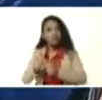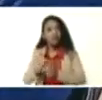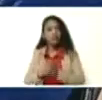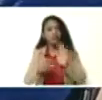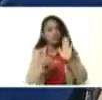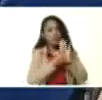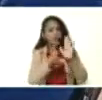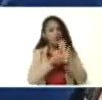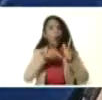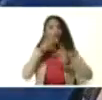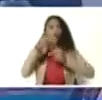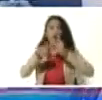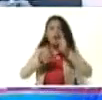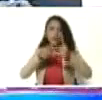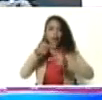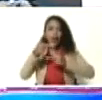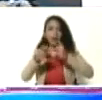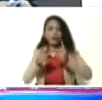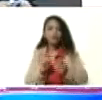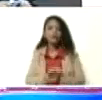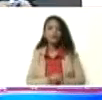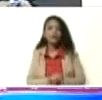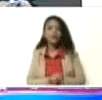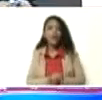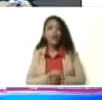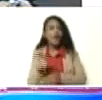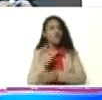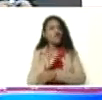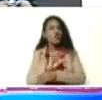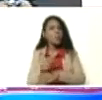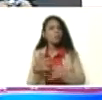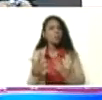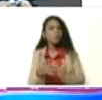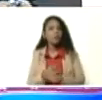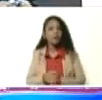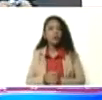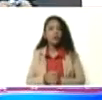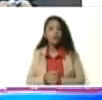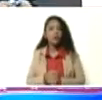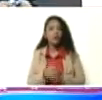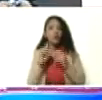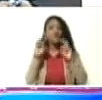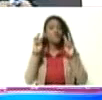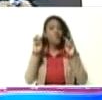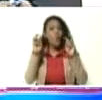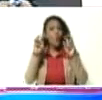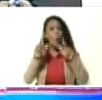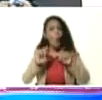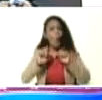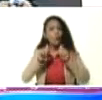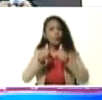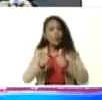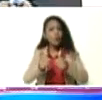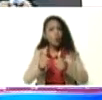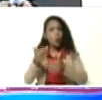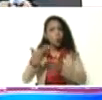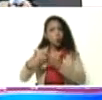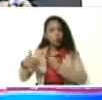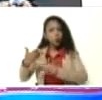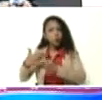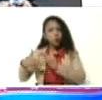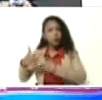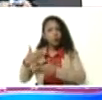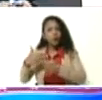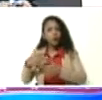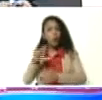legislativas, políticas, en función de un nuevo comienzo en las relaciones entre